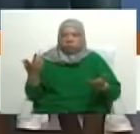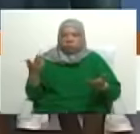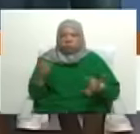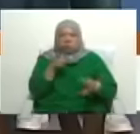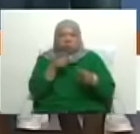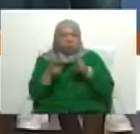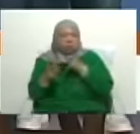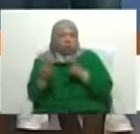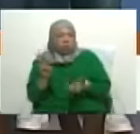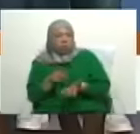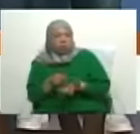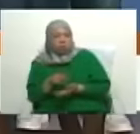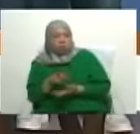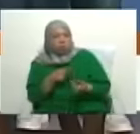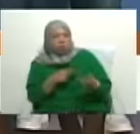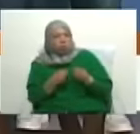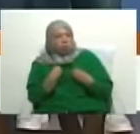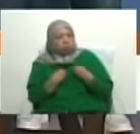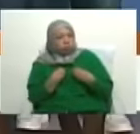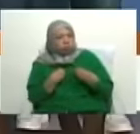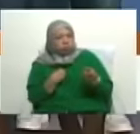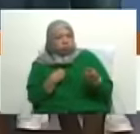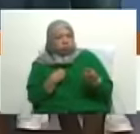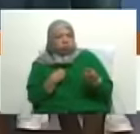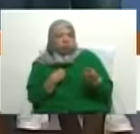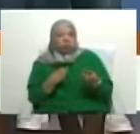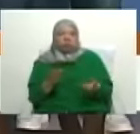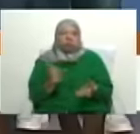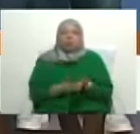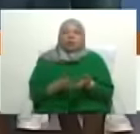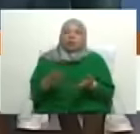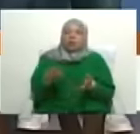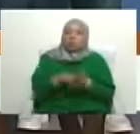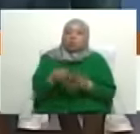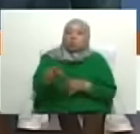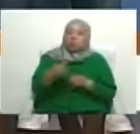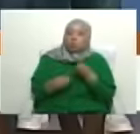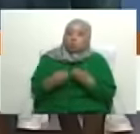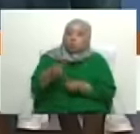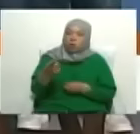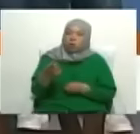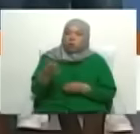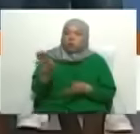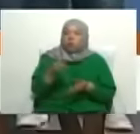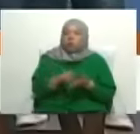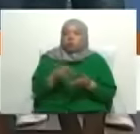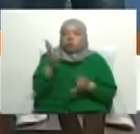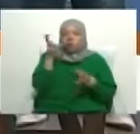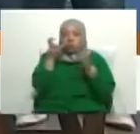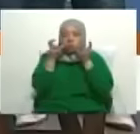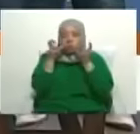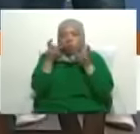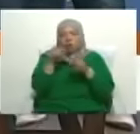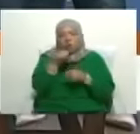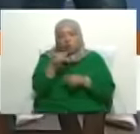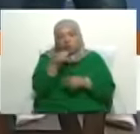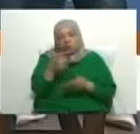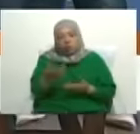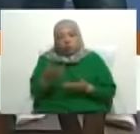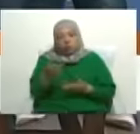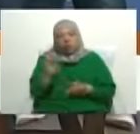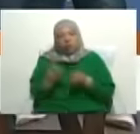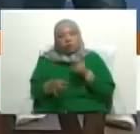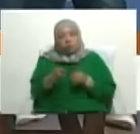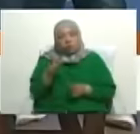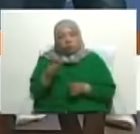No, pero ¿no sería que tú los provocaste? La revictimización. Porque hemos escuchado, hemos notado, que